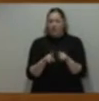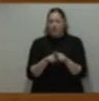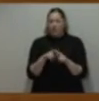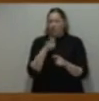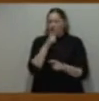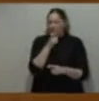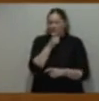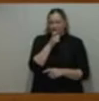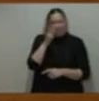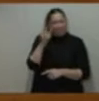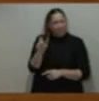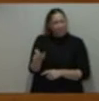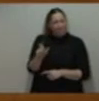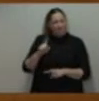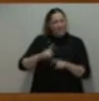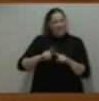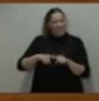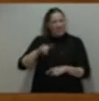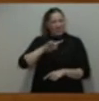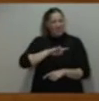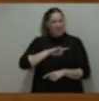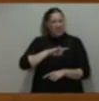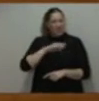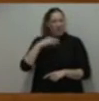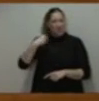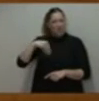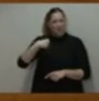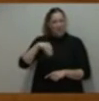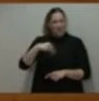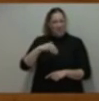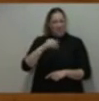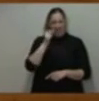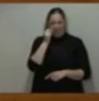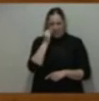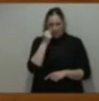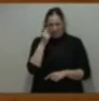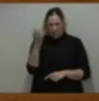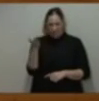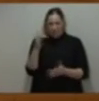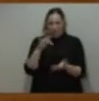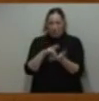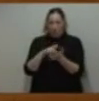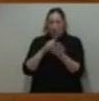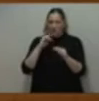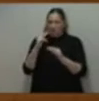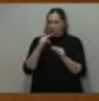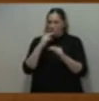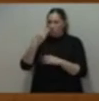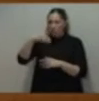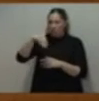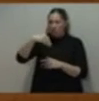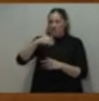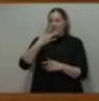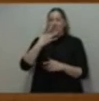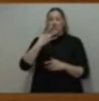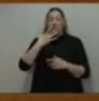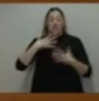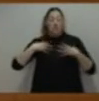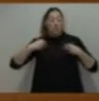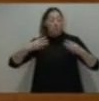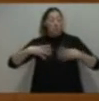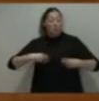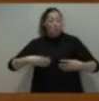nos ha otorgado el presidente del Principado de Asturias en una respuesta a las preguntas del presidente sobre si tenía pluma o no pluma.